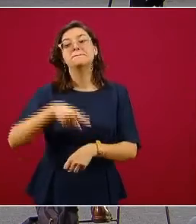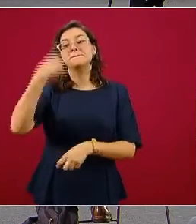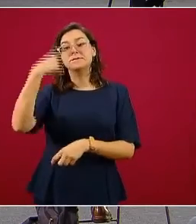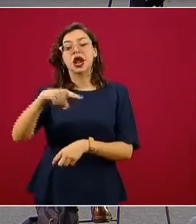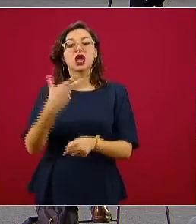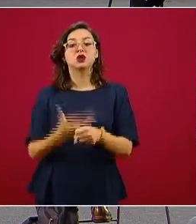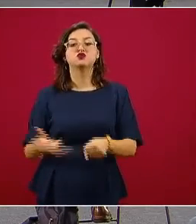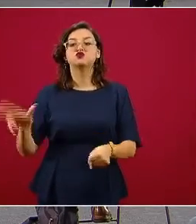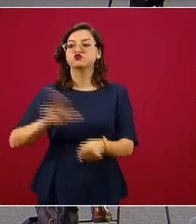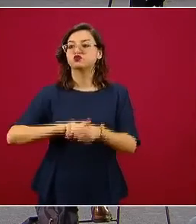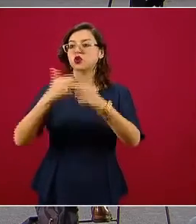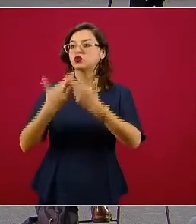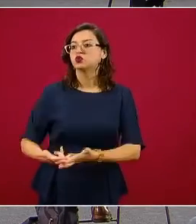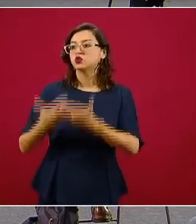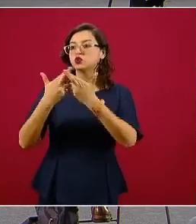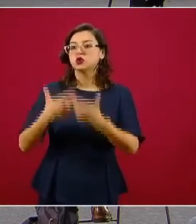saturación